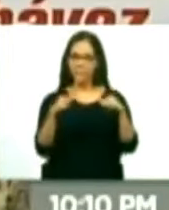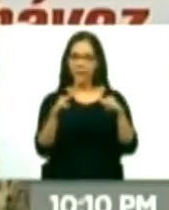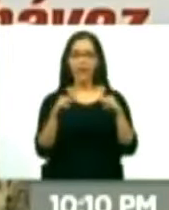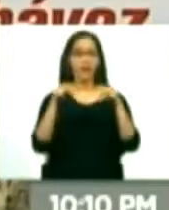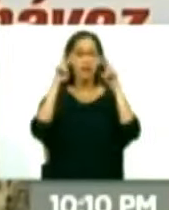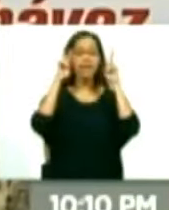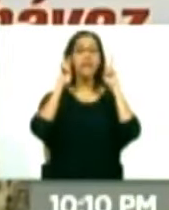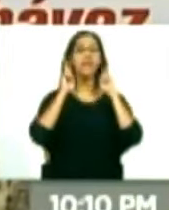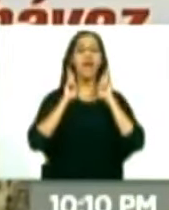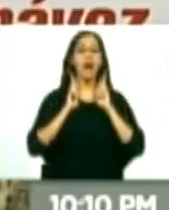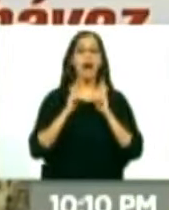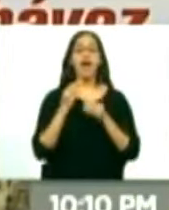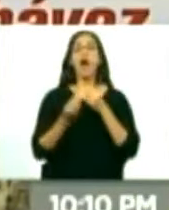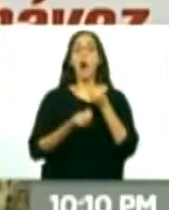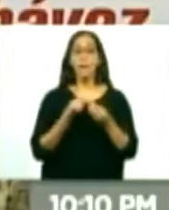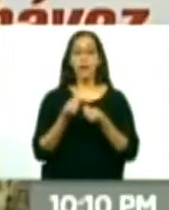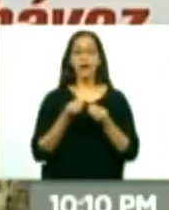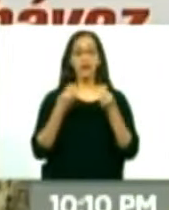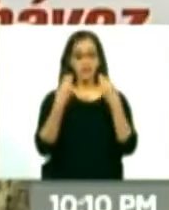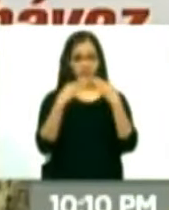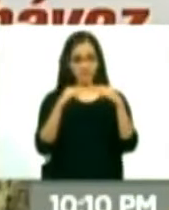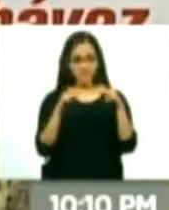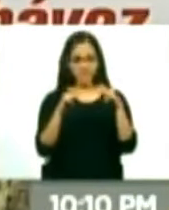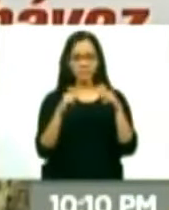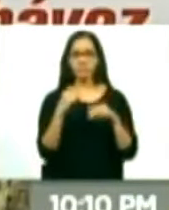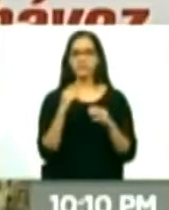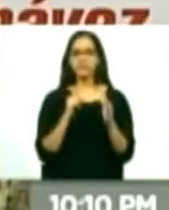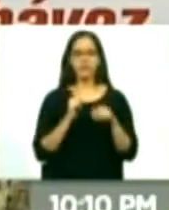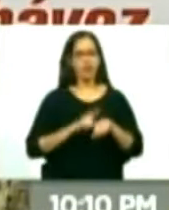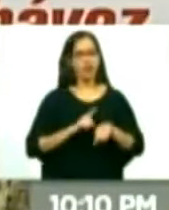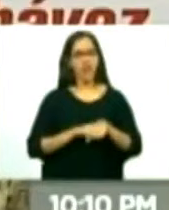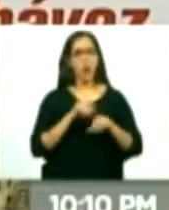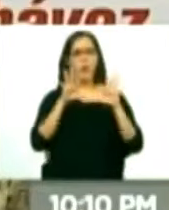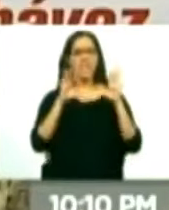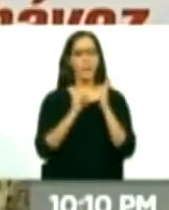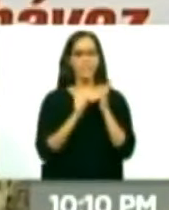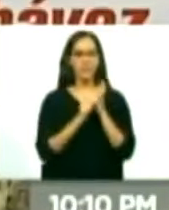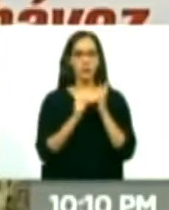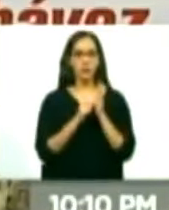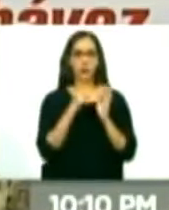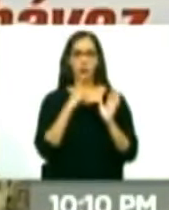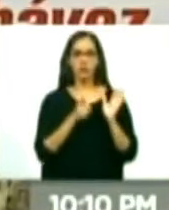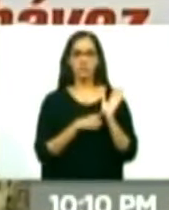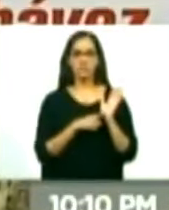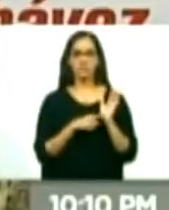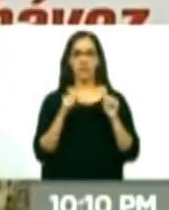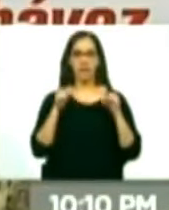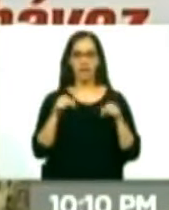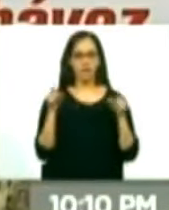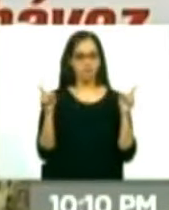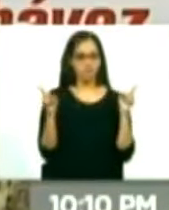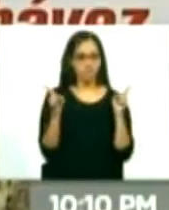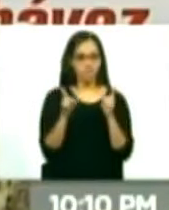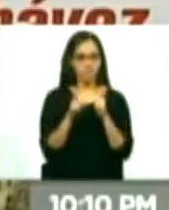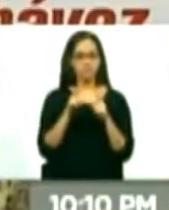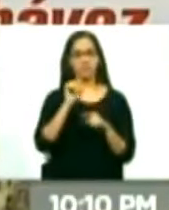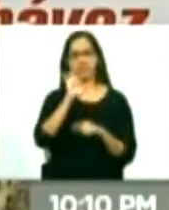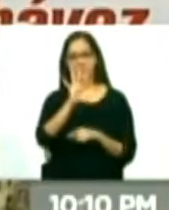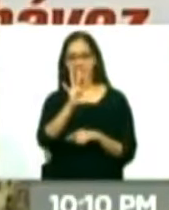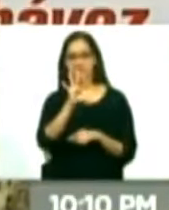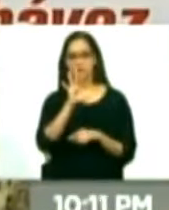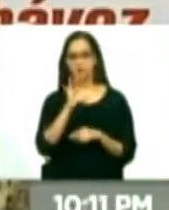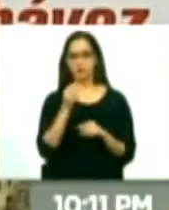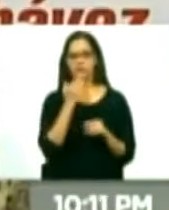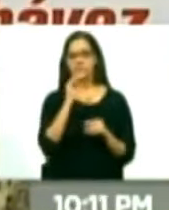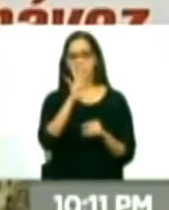pureza con cómo se transmite. Dura como, creo que es 10 minutos el video completo, aquí logramos llevarlo a 5, casi